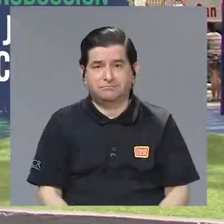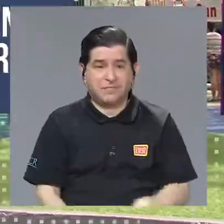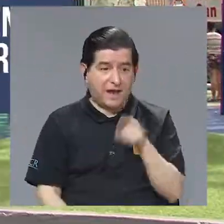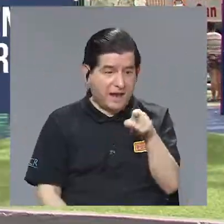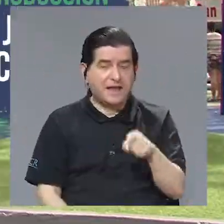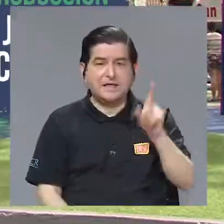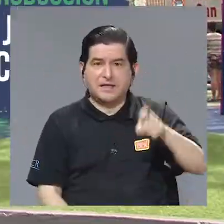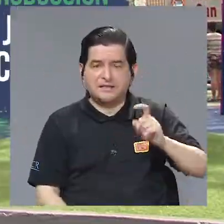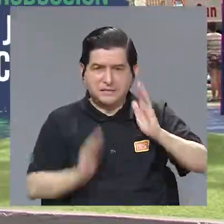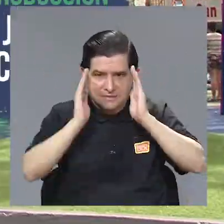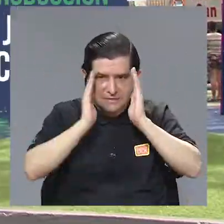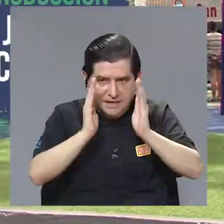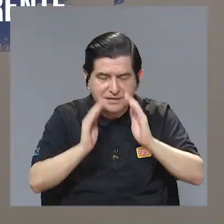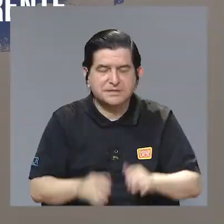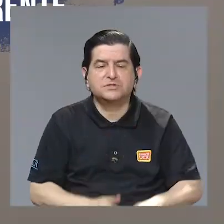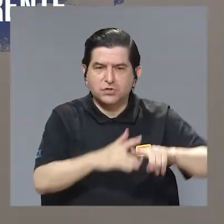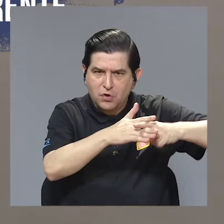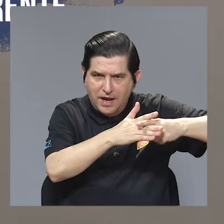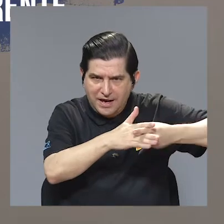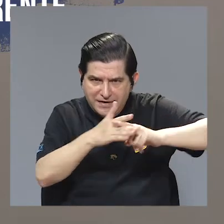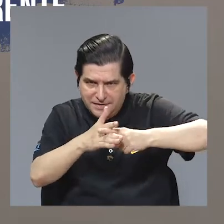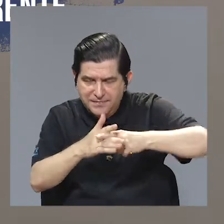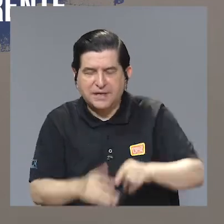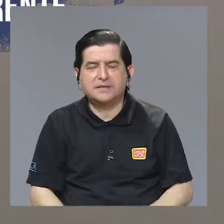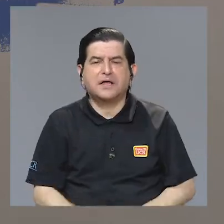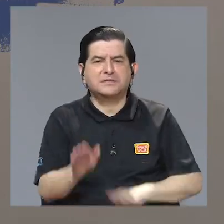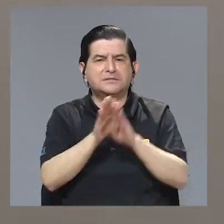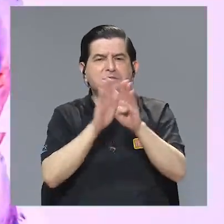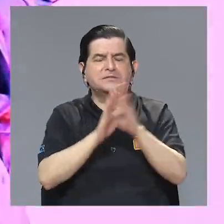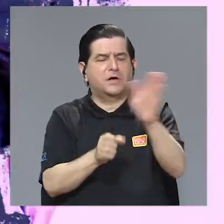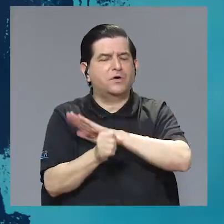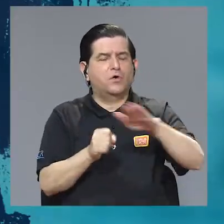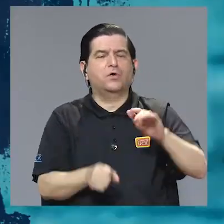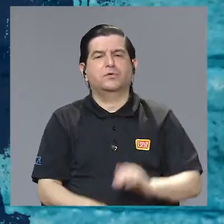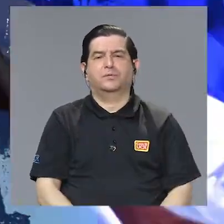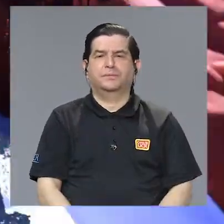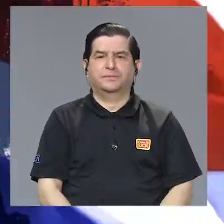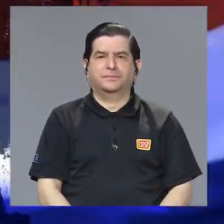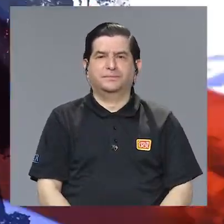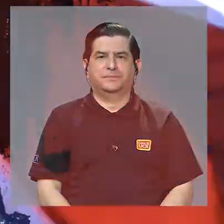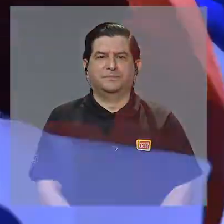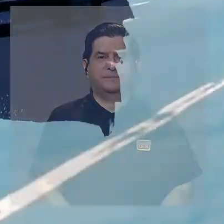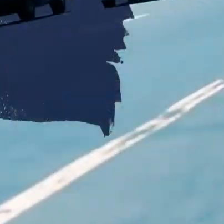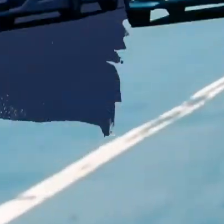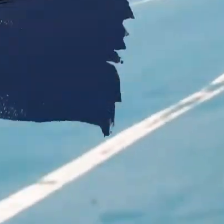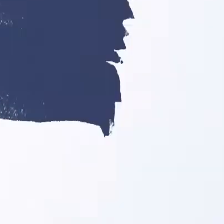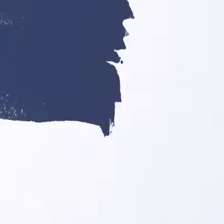a la cual hay que brindarles todas las herramientas posibles para que tengan un desarrollo integral pleno.